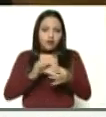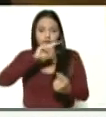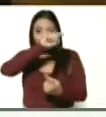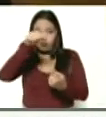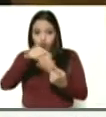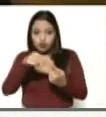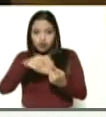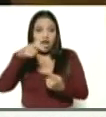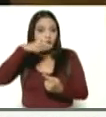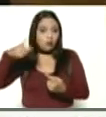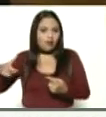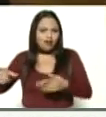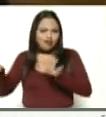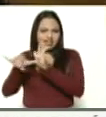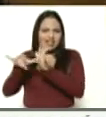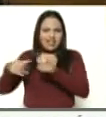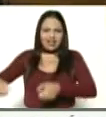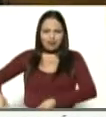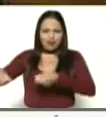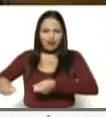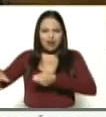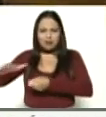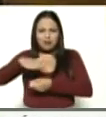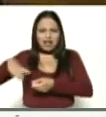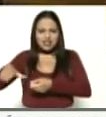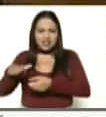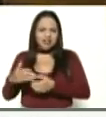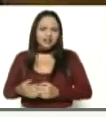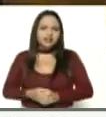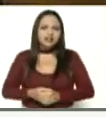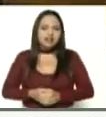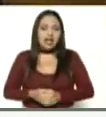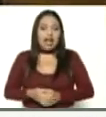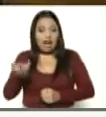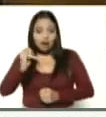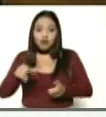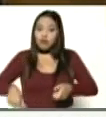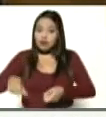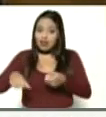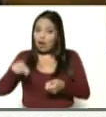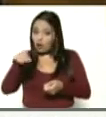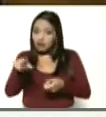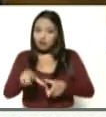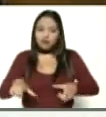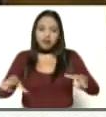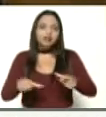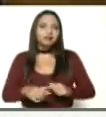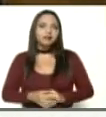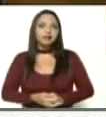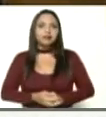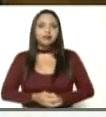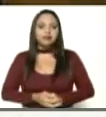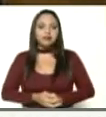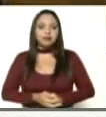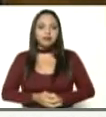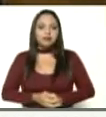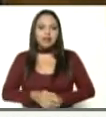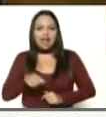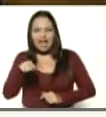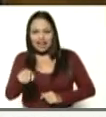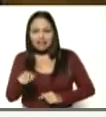este mercado mayor que había en la Plaza Mayor acá. Mercado ahí. Y ahí, bueno, el